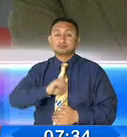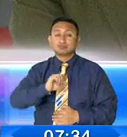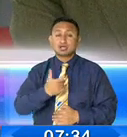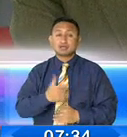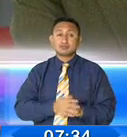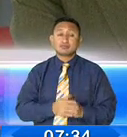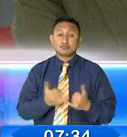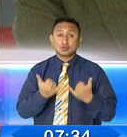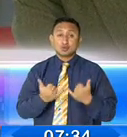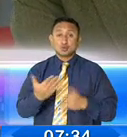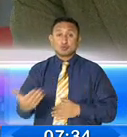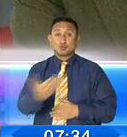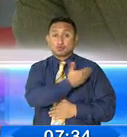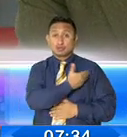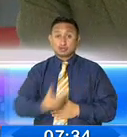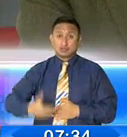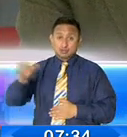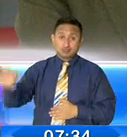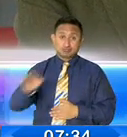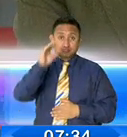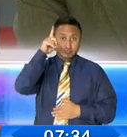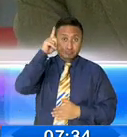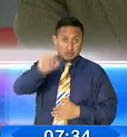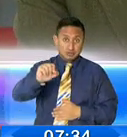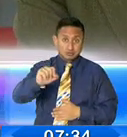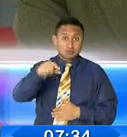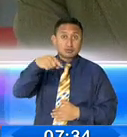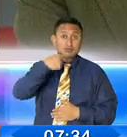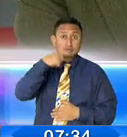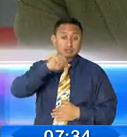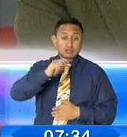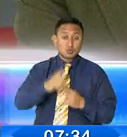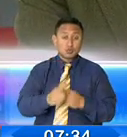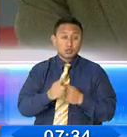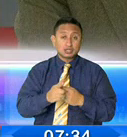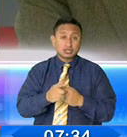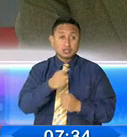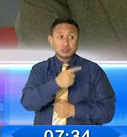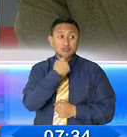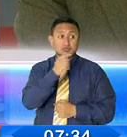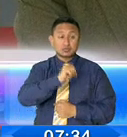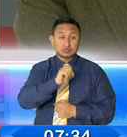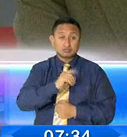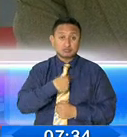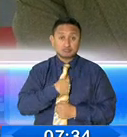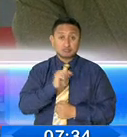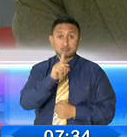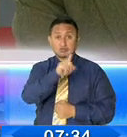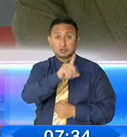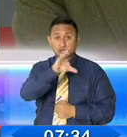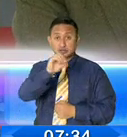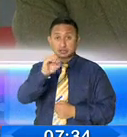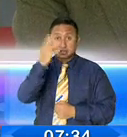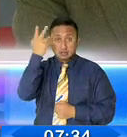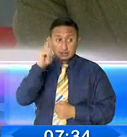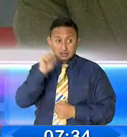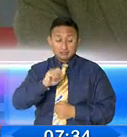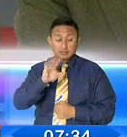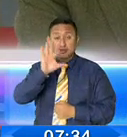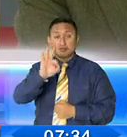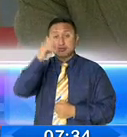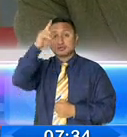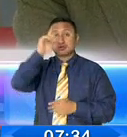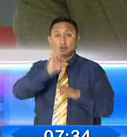actual presidente electo, Guillermo Lasso, viene con urgencia. Él ha indicado que en sus primeros 100 días va a vacunar a 9 millones de